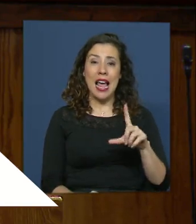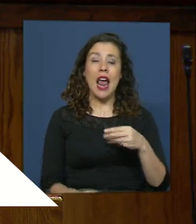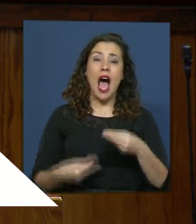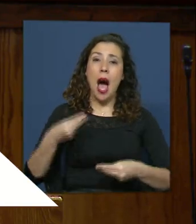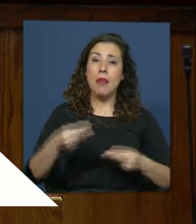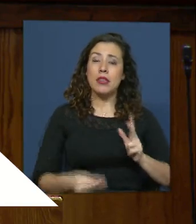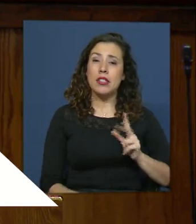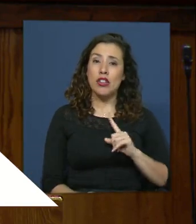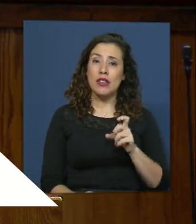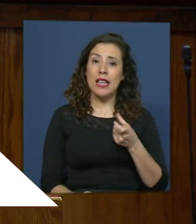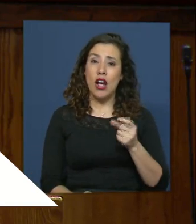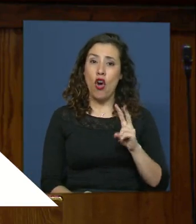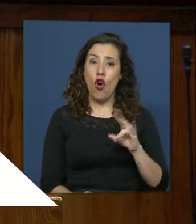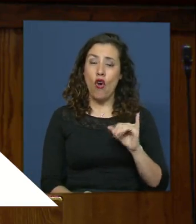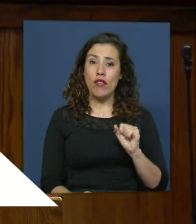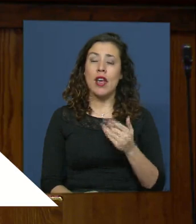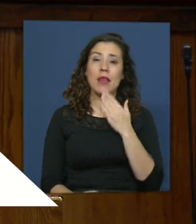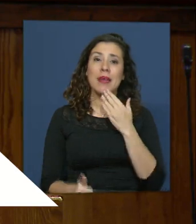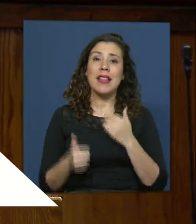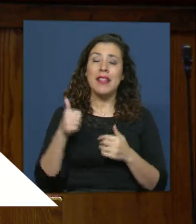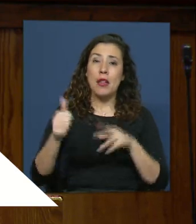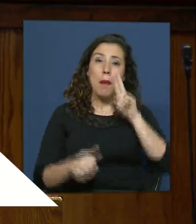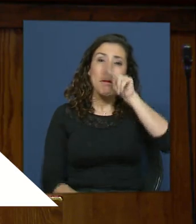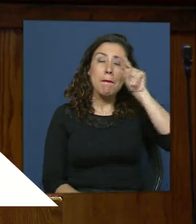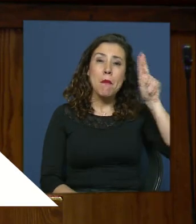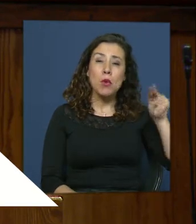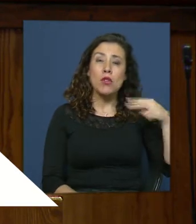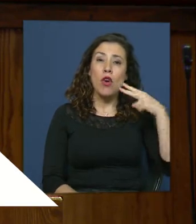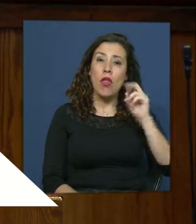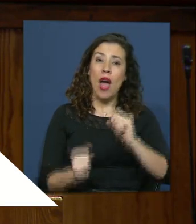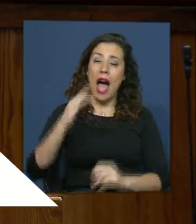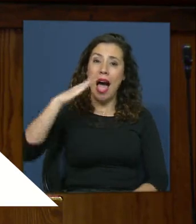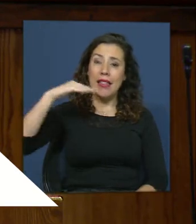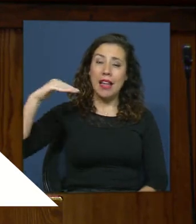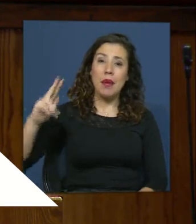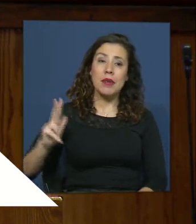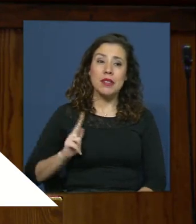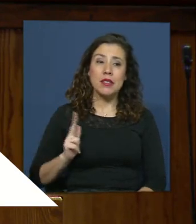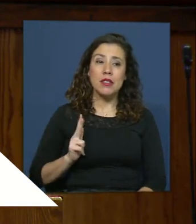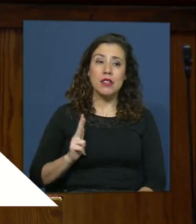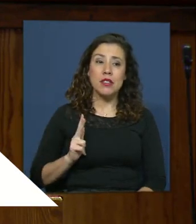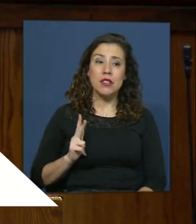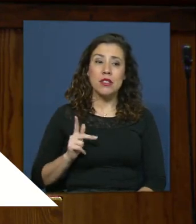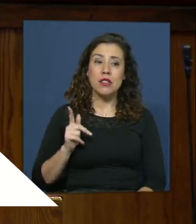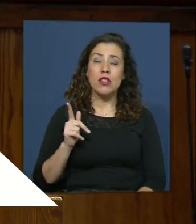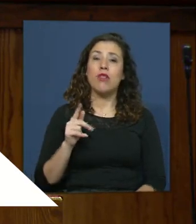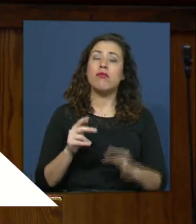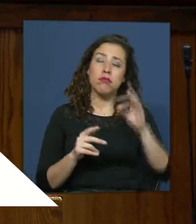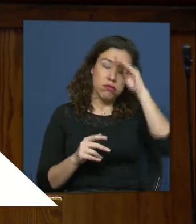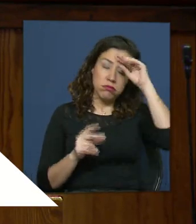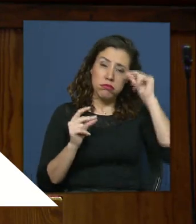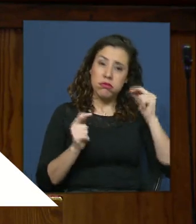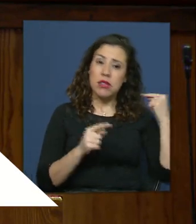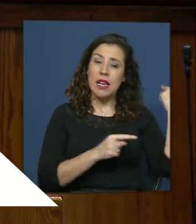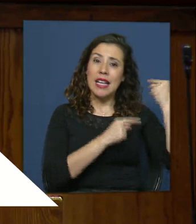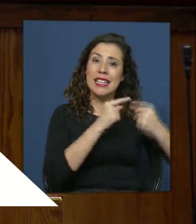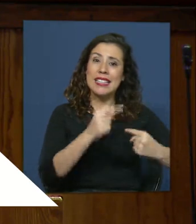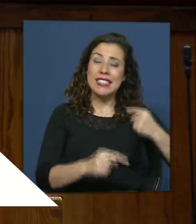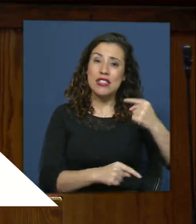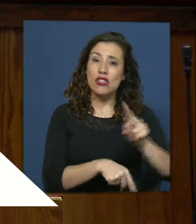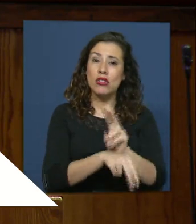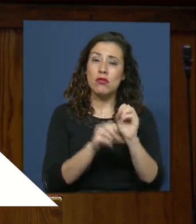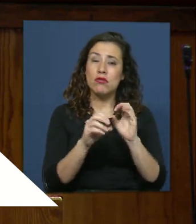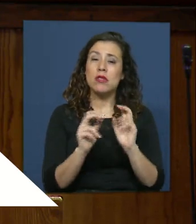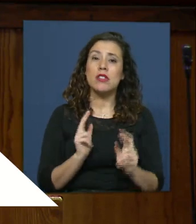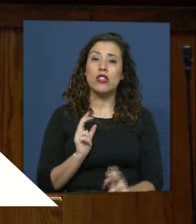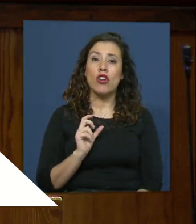manera particular al director del Museo Regional de Atacama, el doctor en historia y destacado académico